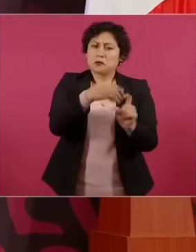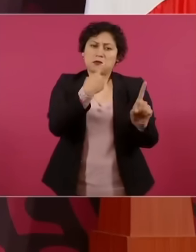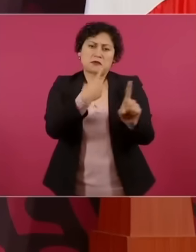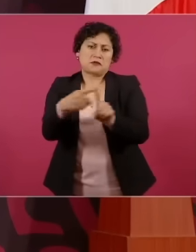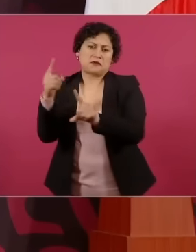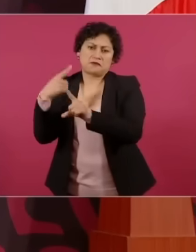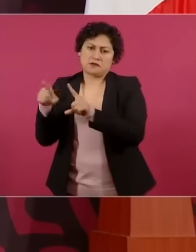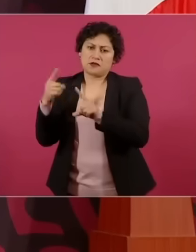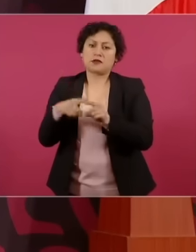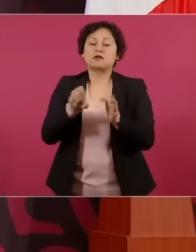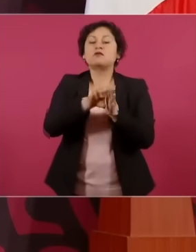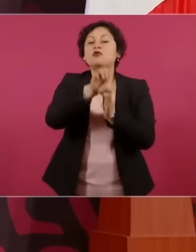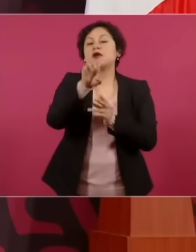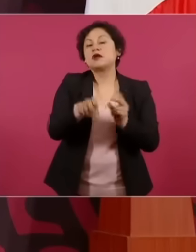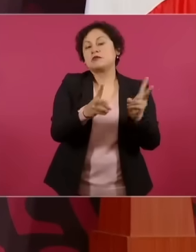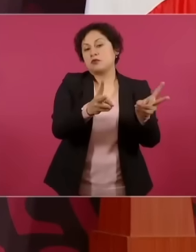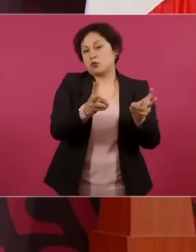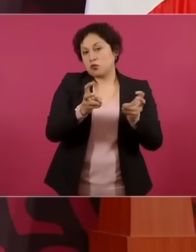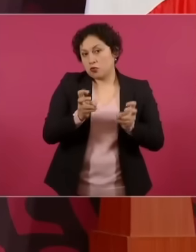eso hemos avanzado.